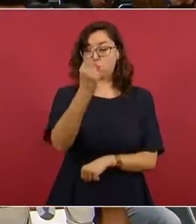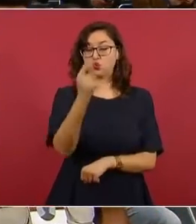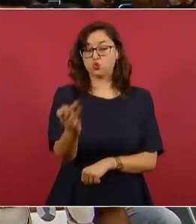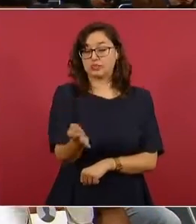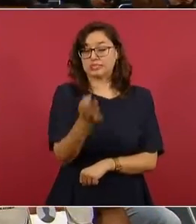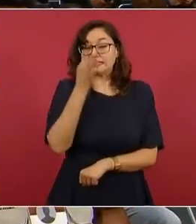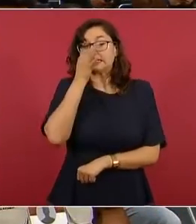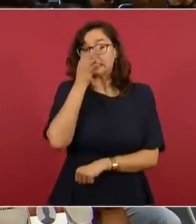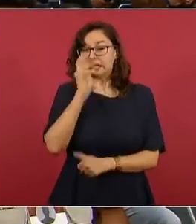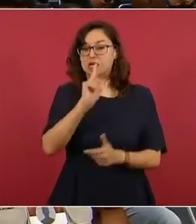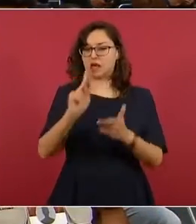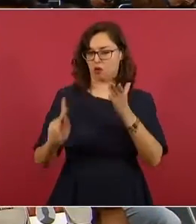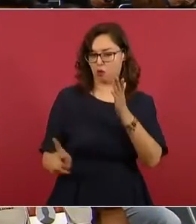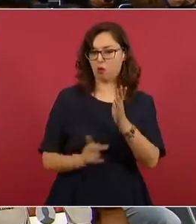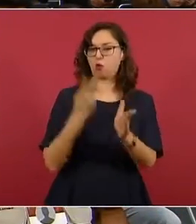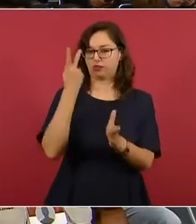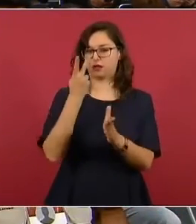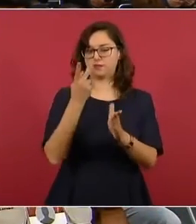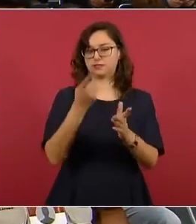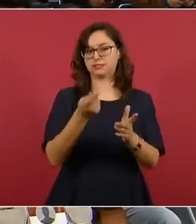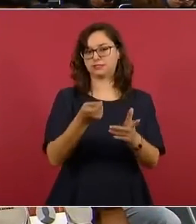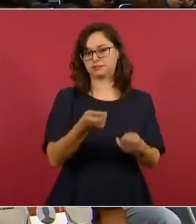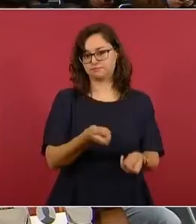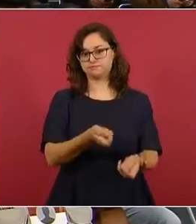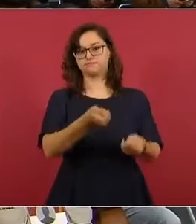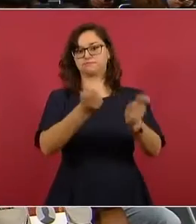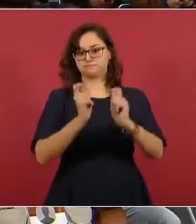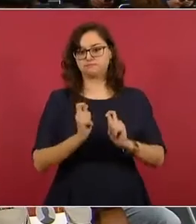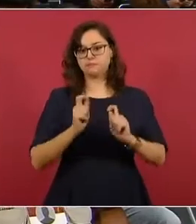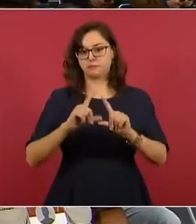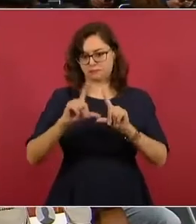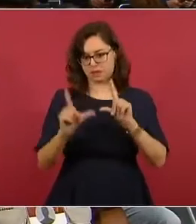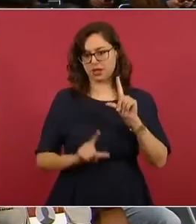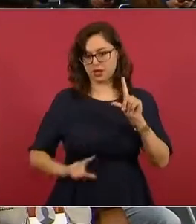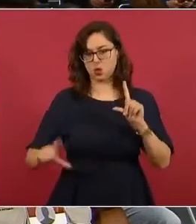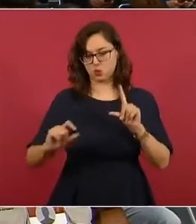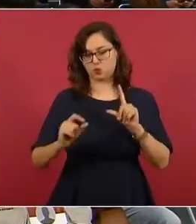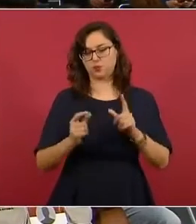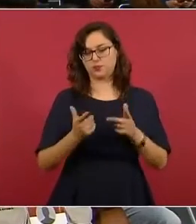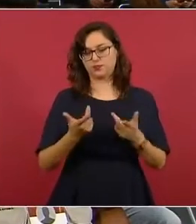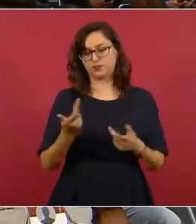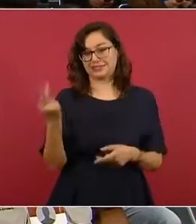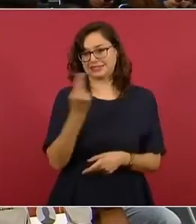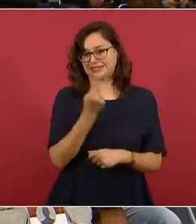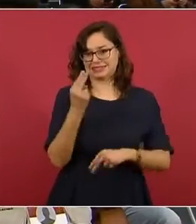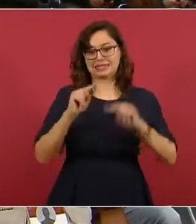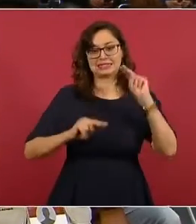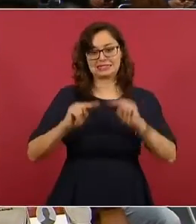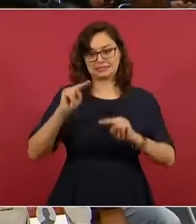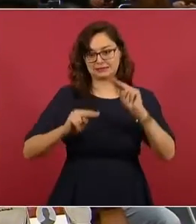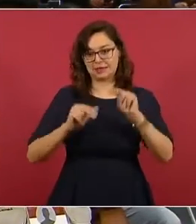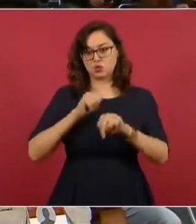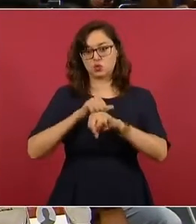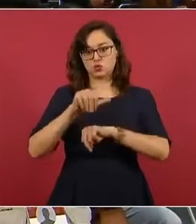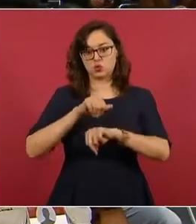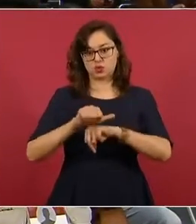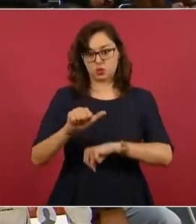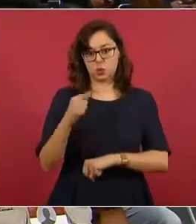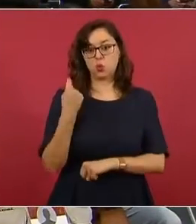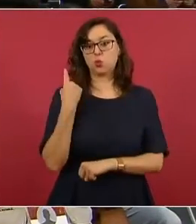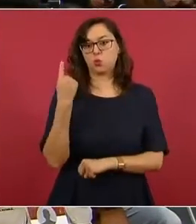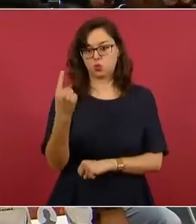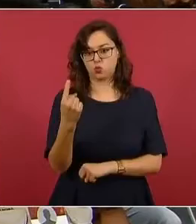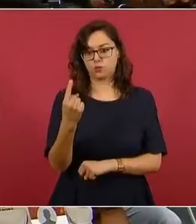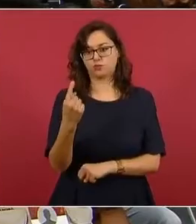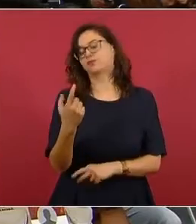esto impulsaría mucho al AIFA, ¿no? Ya recuperar eso, porque ya se podrían establecer nuevas rutas